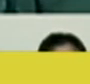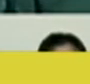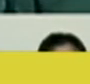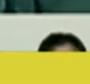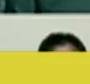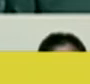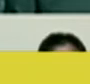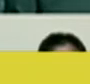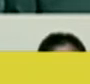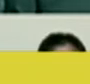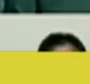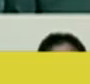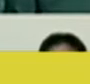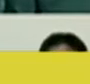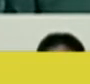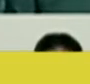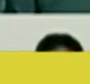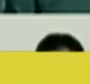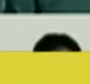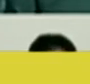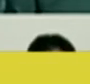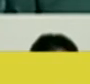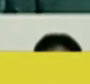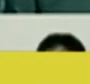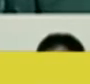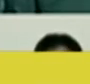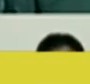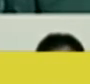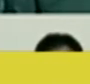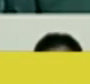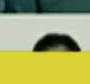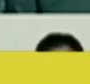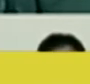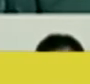Moros, elegido por el pueblo para el periodo